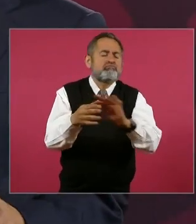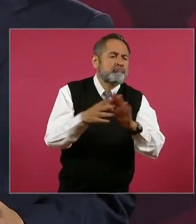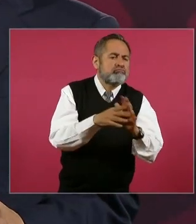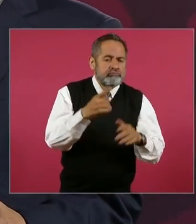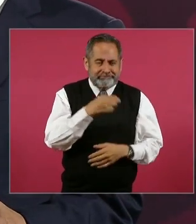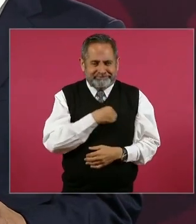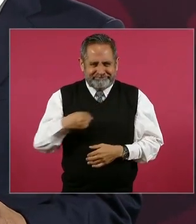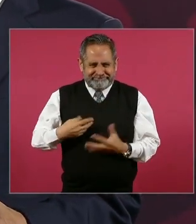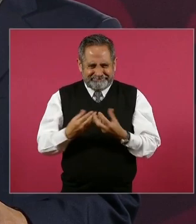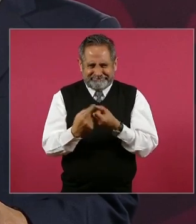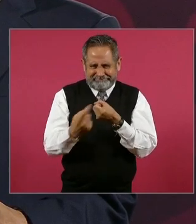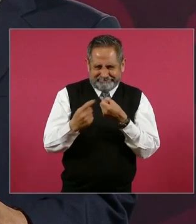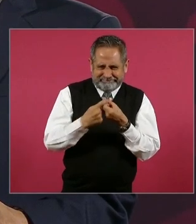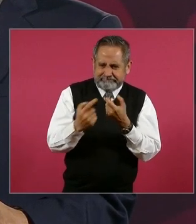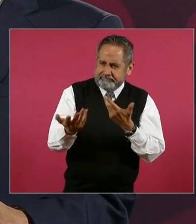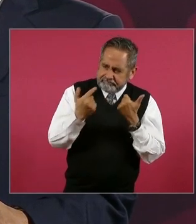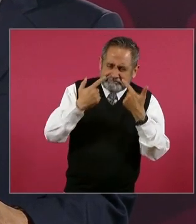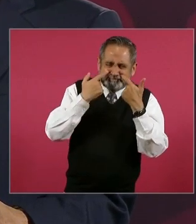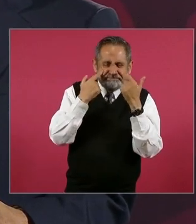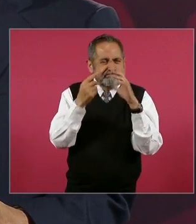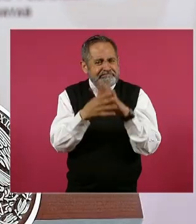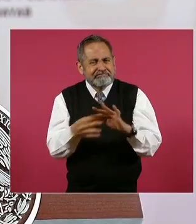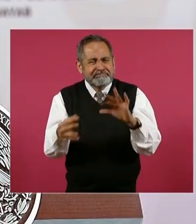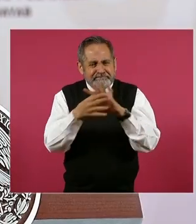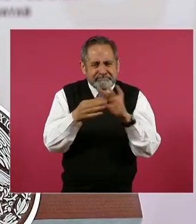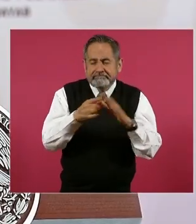militantes seguidores